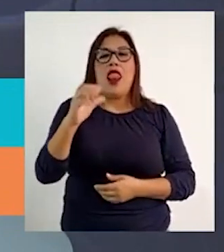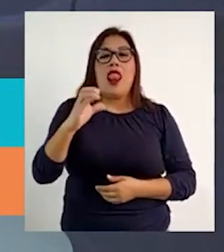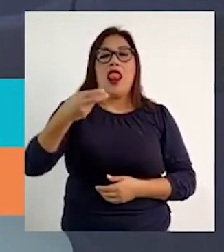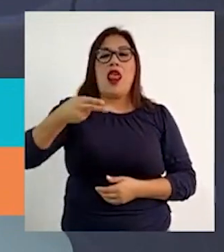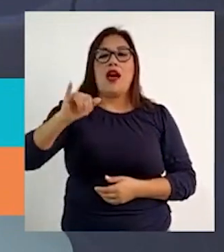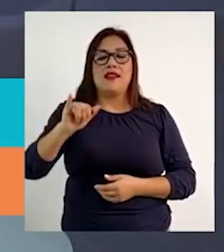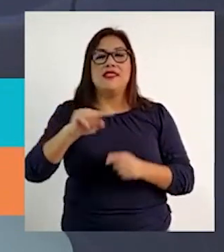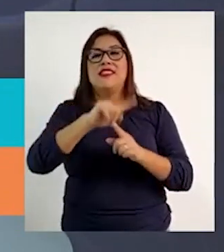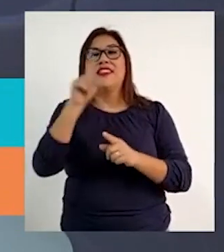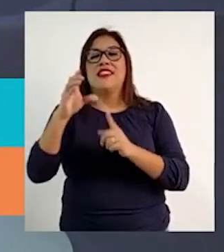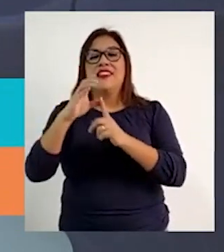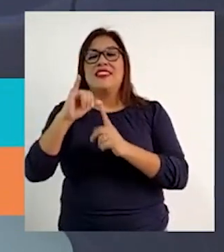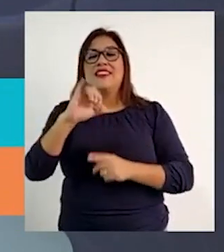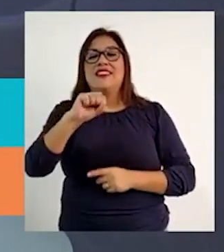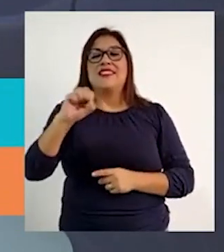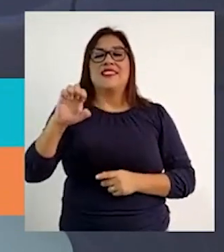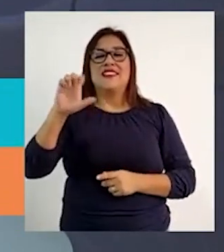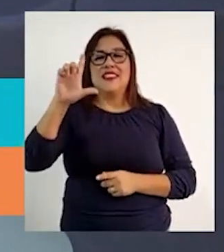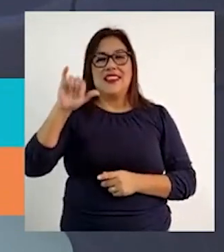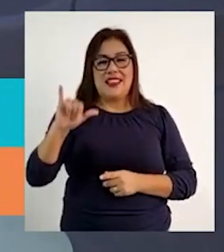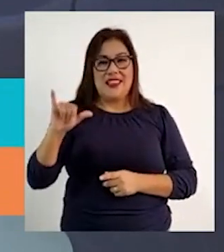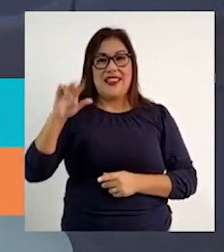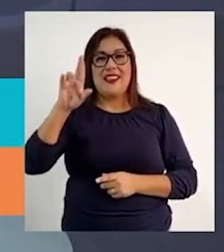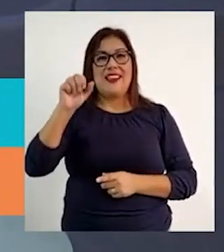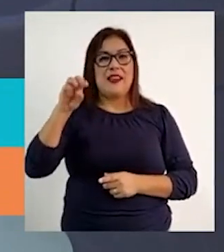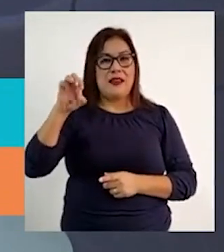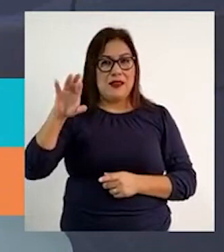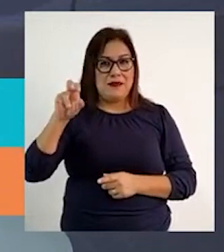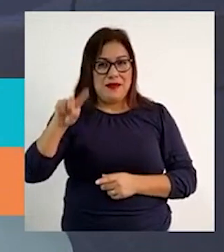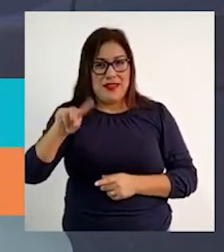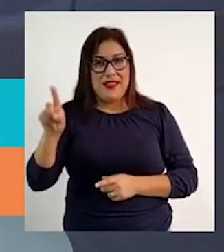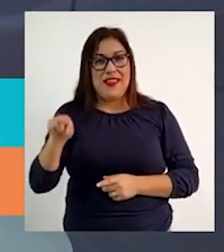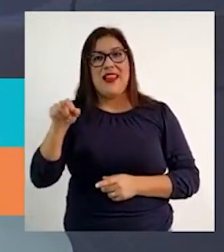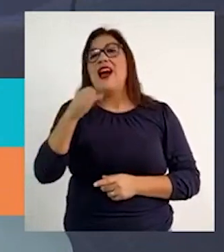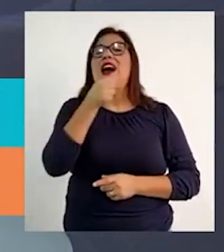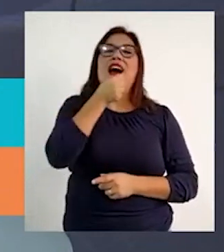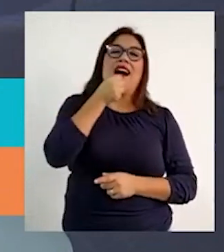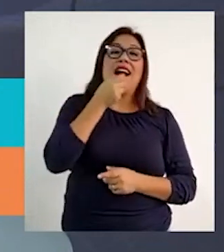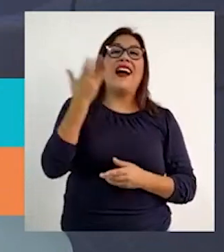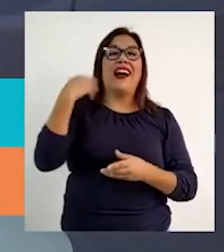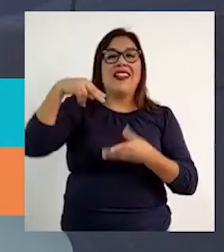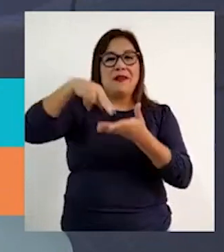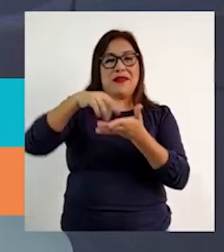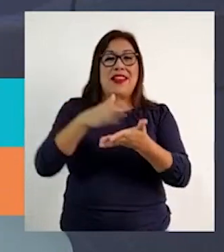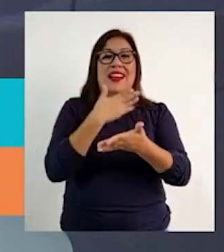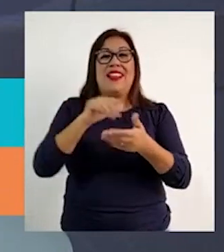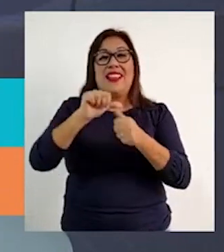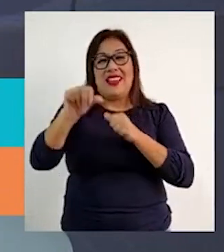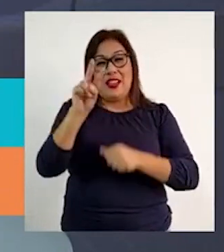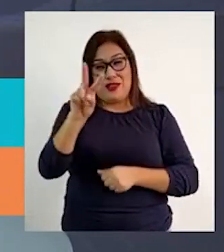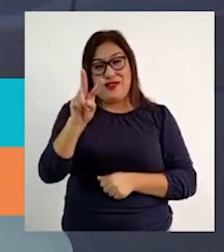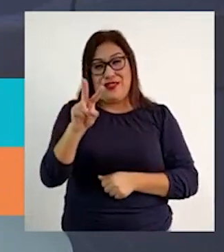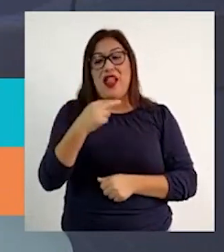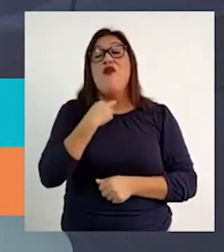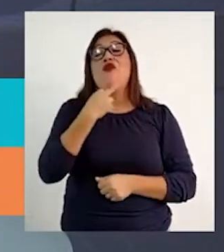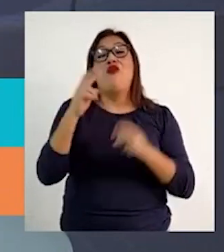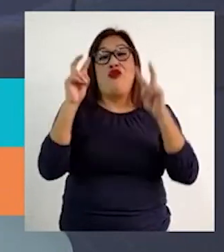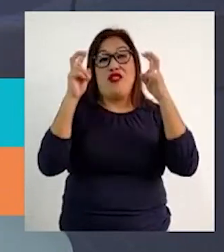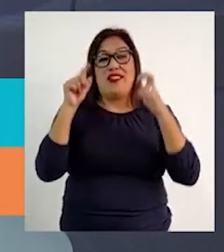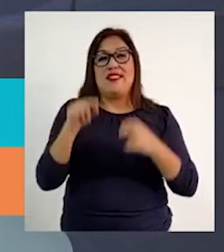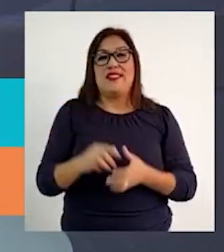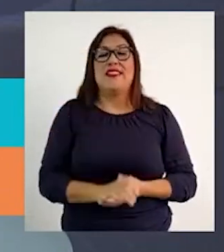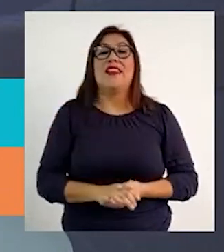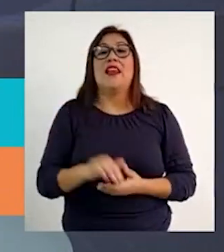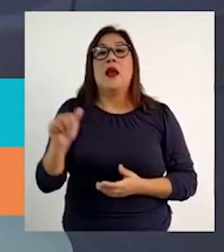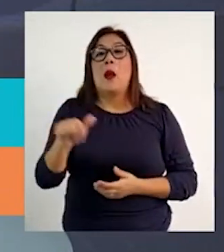así nuestra es. Artista peruana que también se lució en La Voz hace unos años, y se presenta el programa de percusión, el elenco